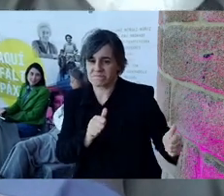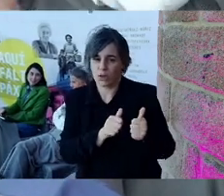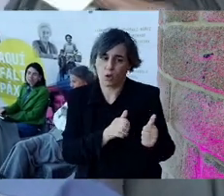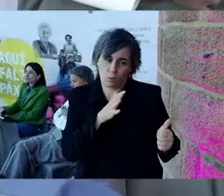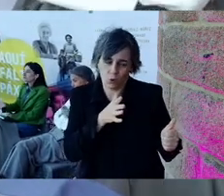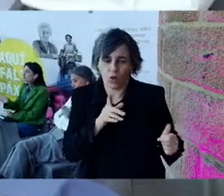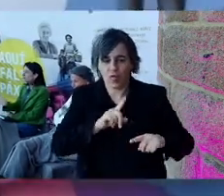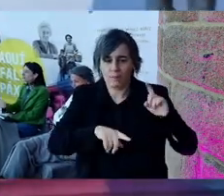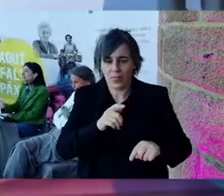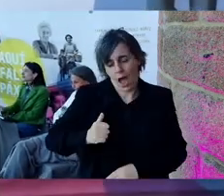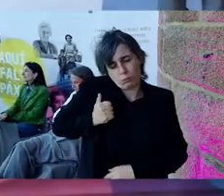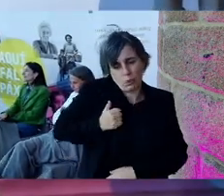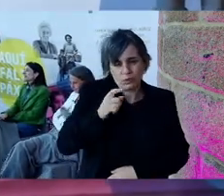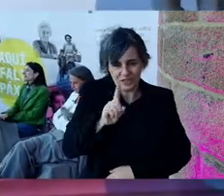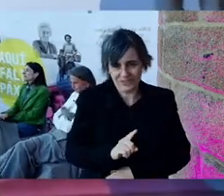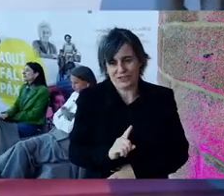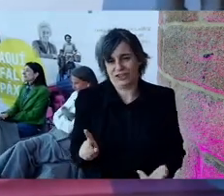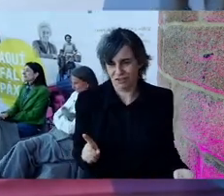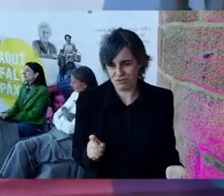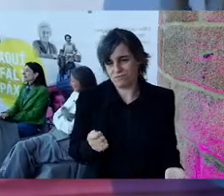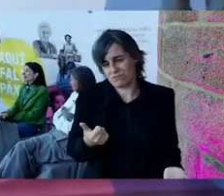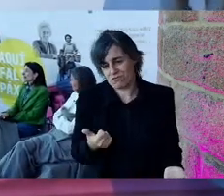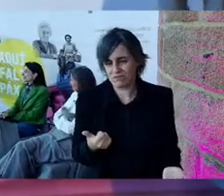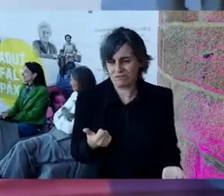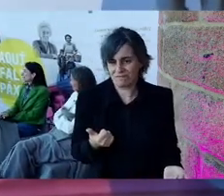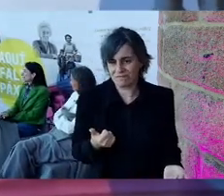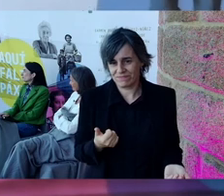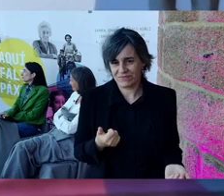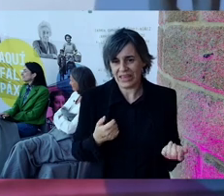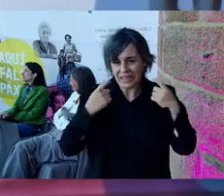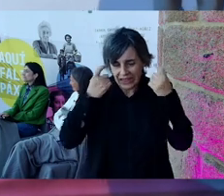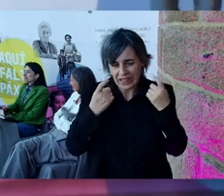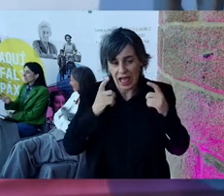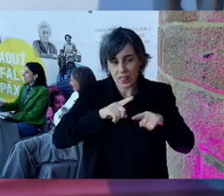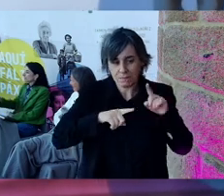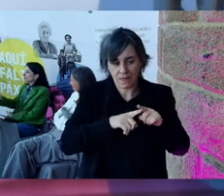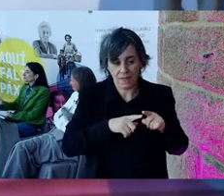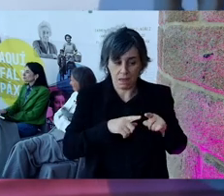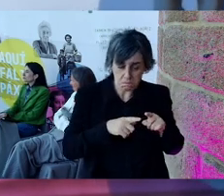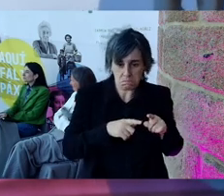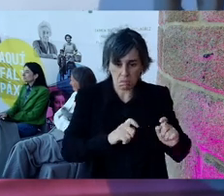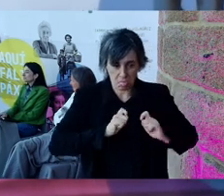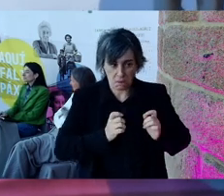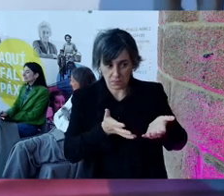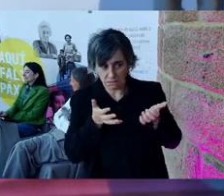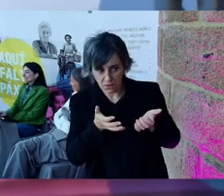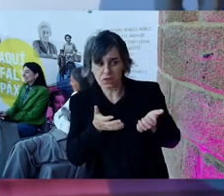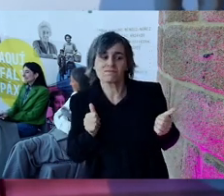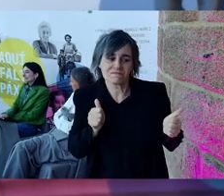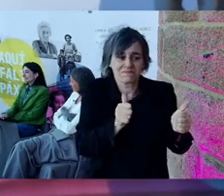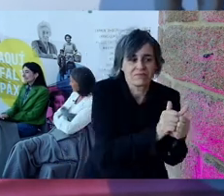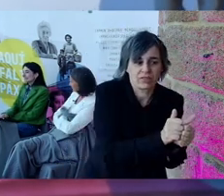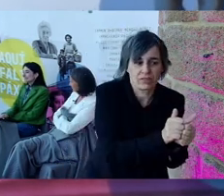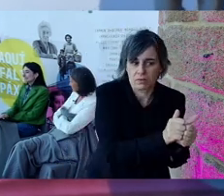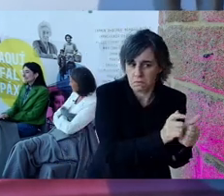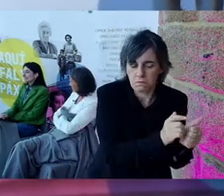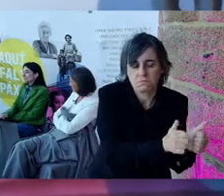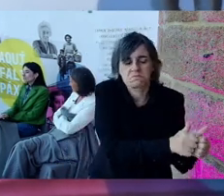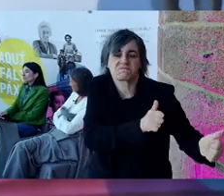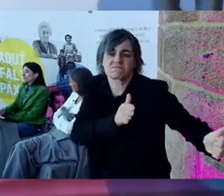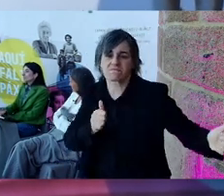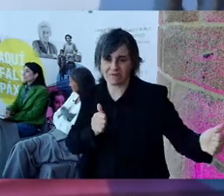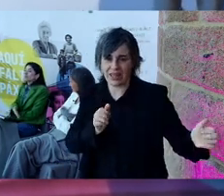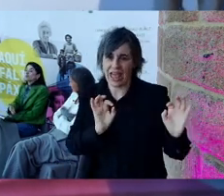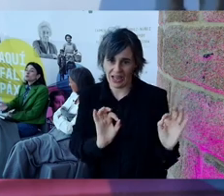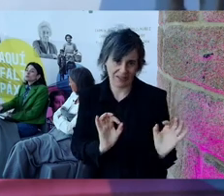verdad es que Gelmírez era bastante chaquetero en ese sentido, en función de lo que le iba bien en cada momento, hacía la guerra por su cuenta.